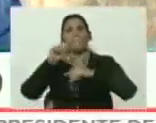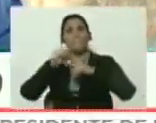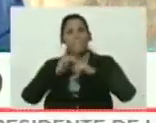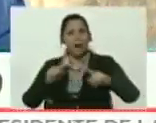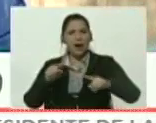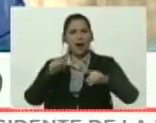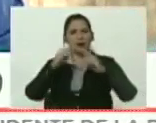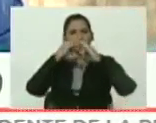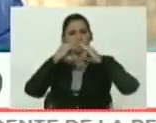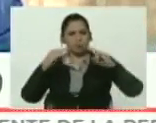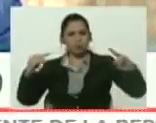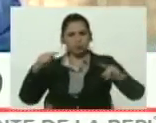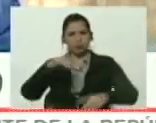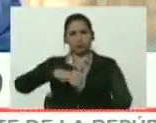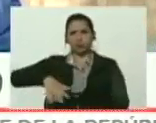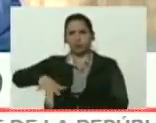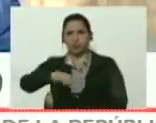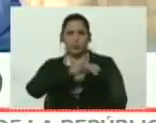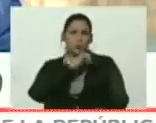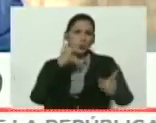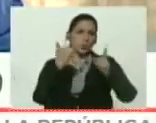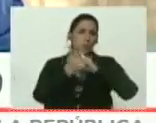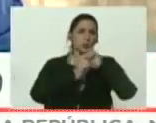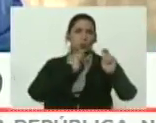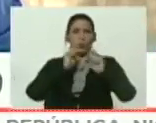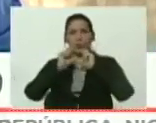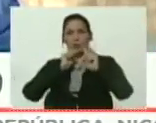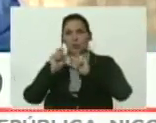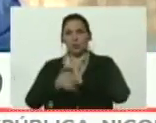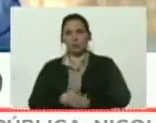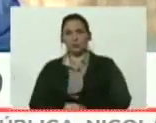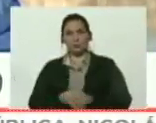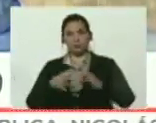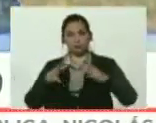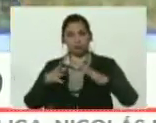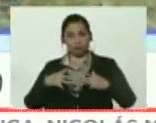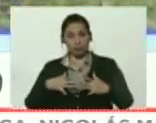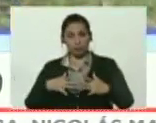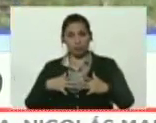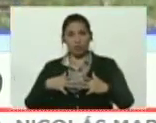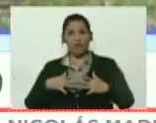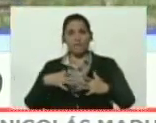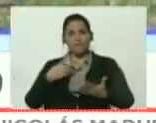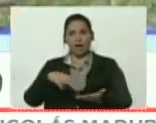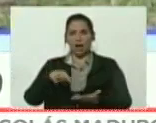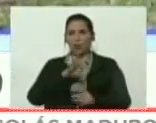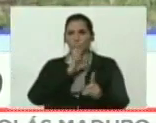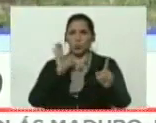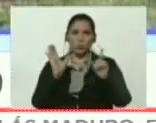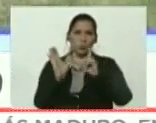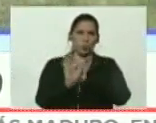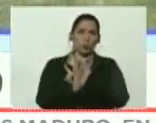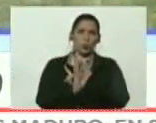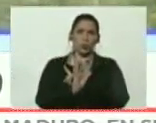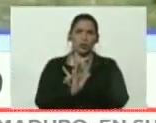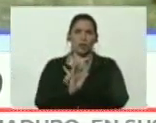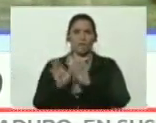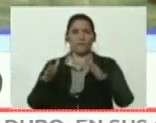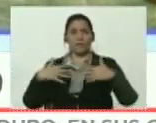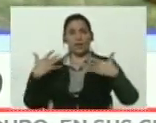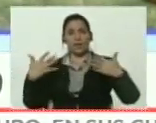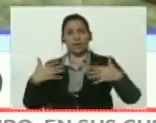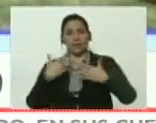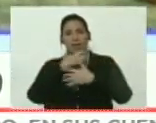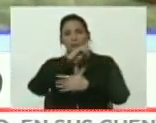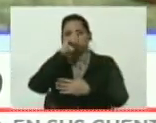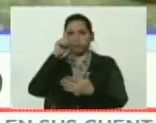campismo, el ecoturismo, la recreación, el baile, la cultura y la felicidad